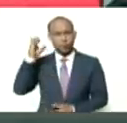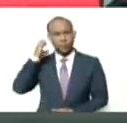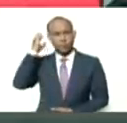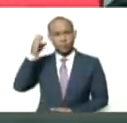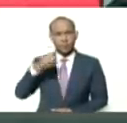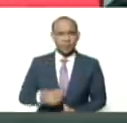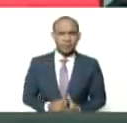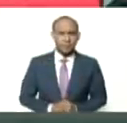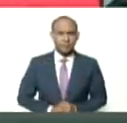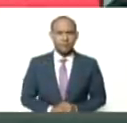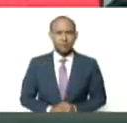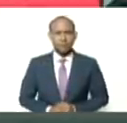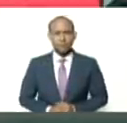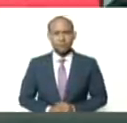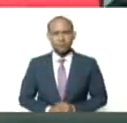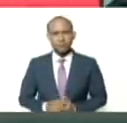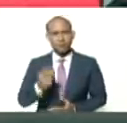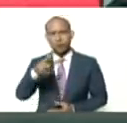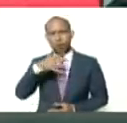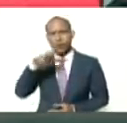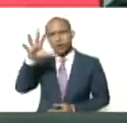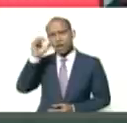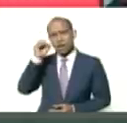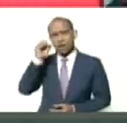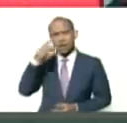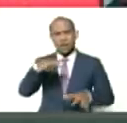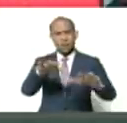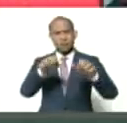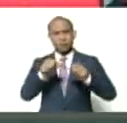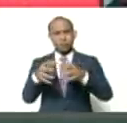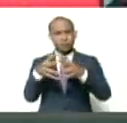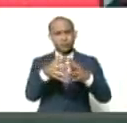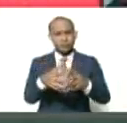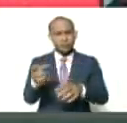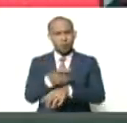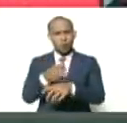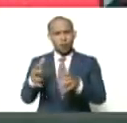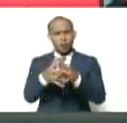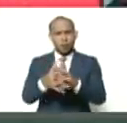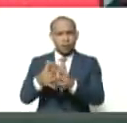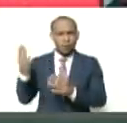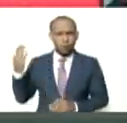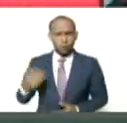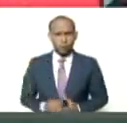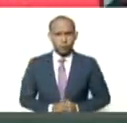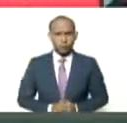colonialista Unión Europea. Es lo que no quiero entender el imperialismo como imperio.